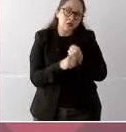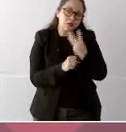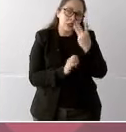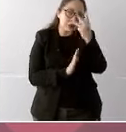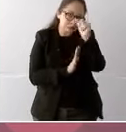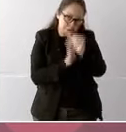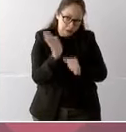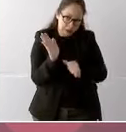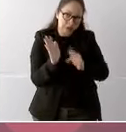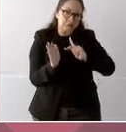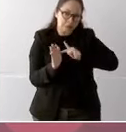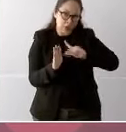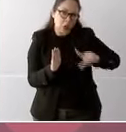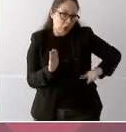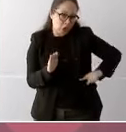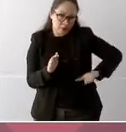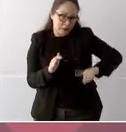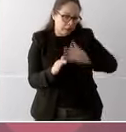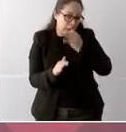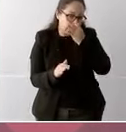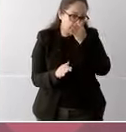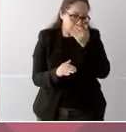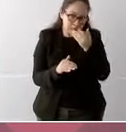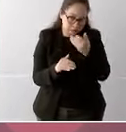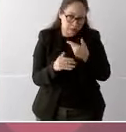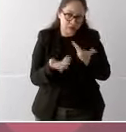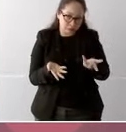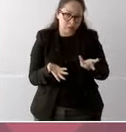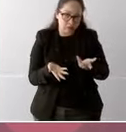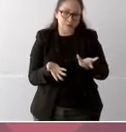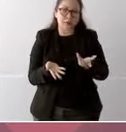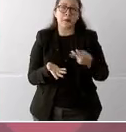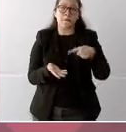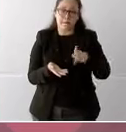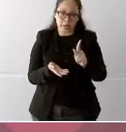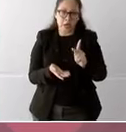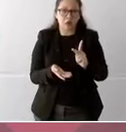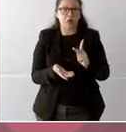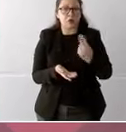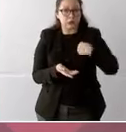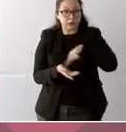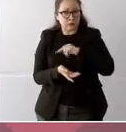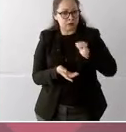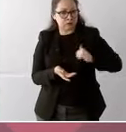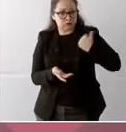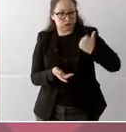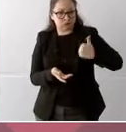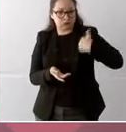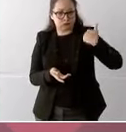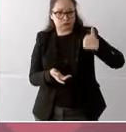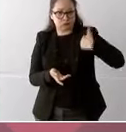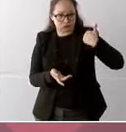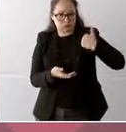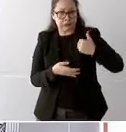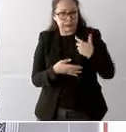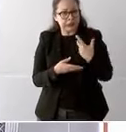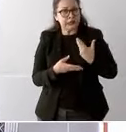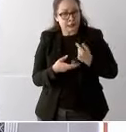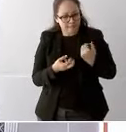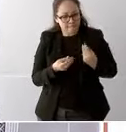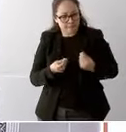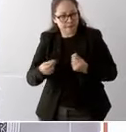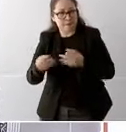2 años, 3 meses, pero nos estamos aplicando a fondo. Si en